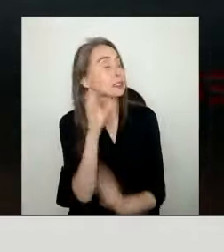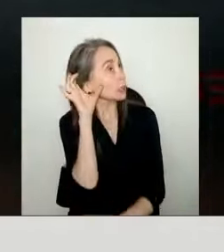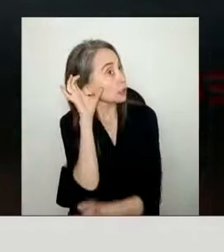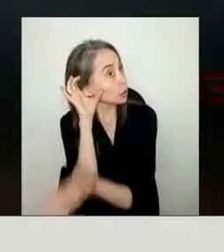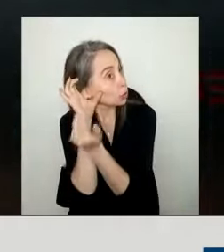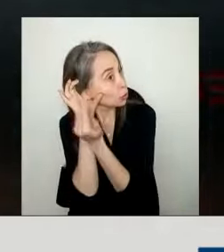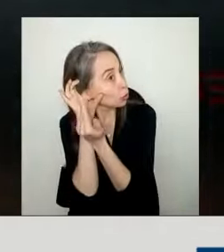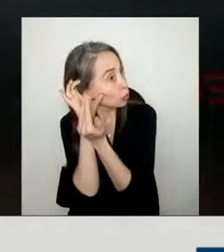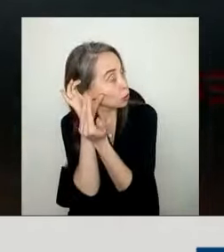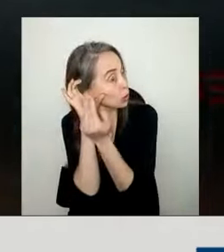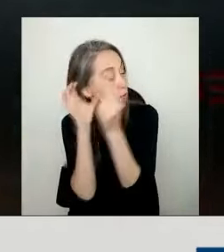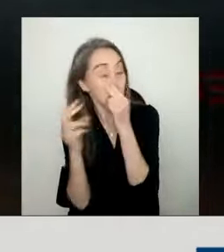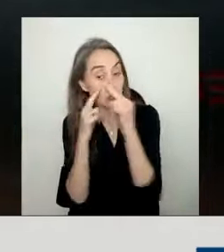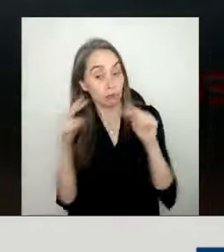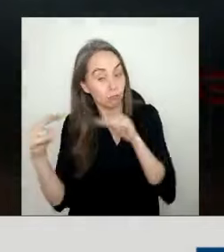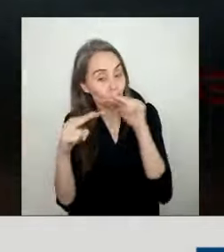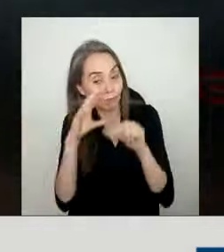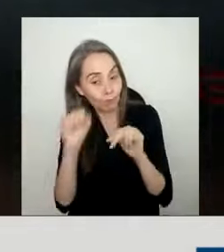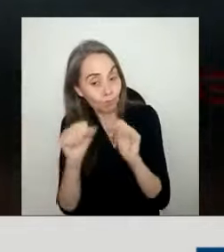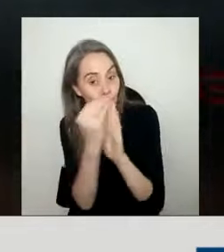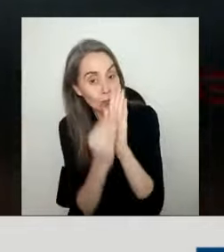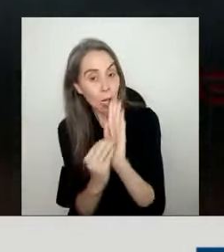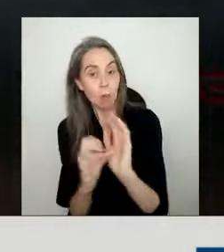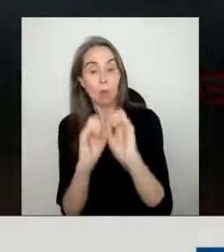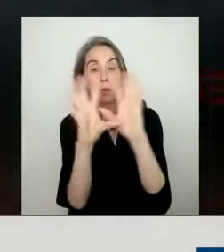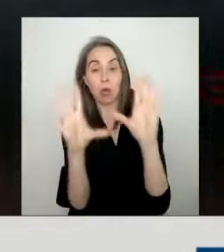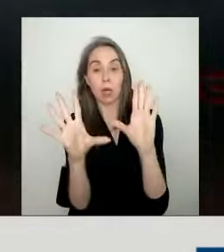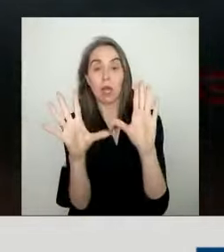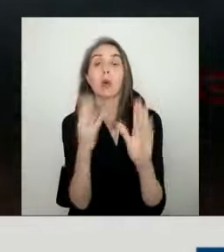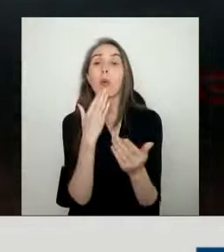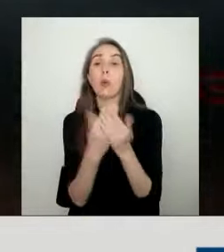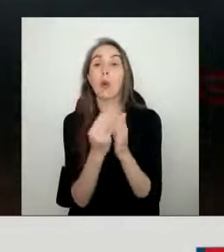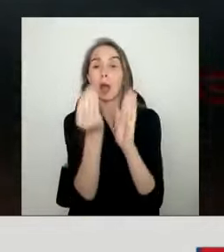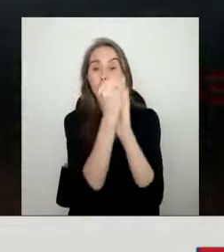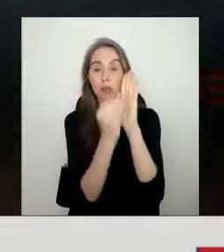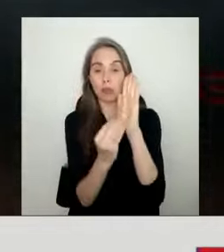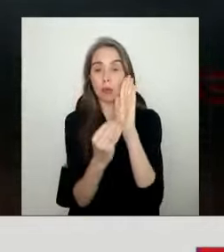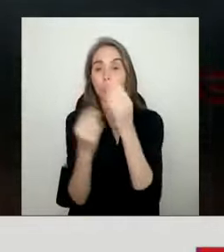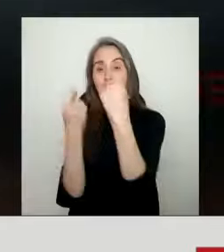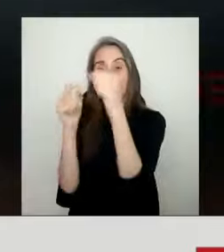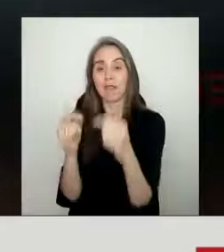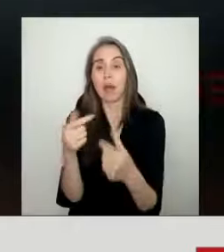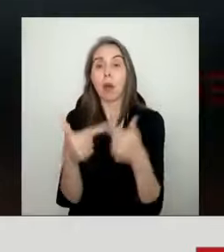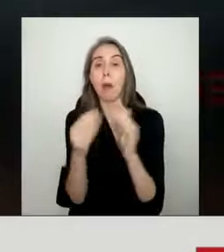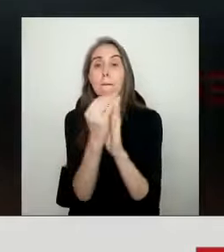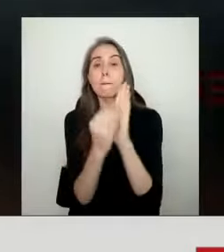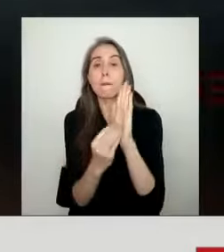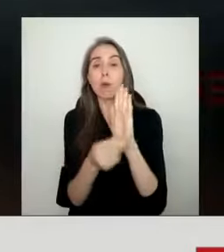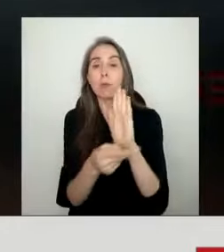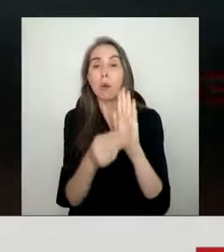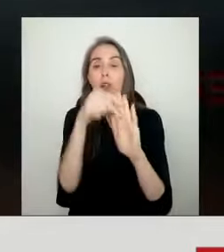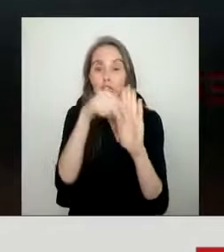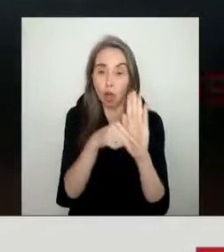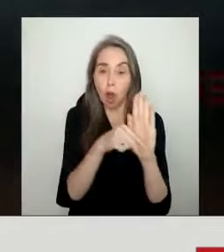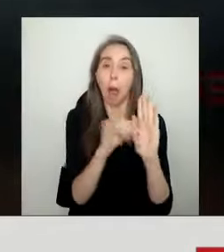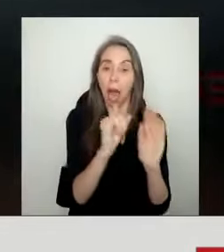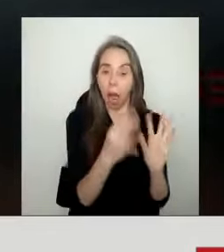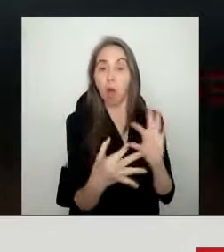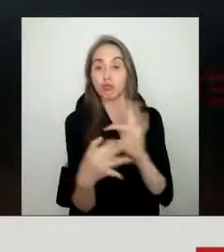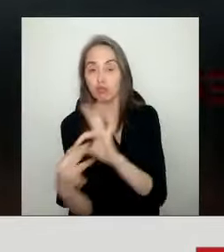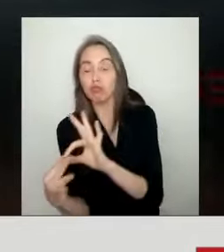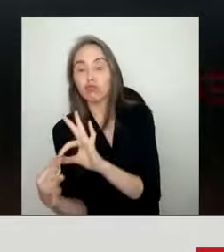diagnóstico claro a la hora de definir y poder decir evaluar estas políticas nos parecen pertinentes estas otras tendrán que